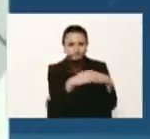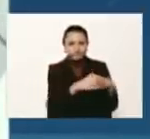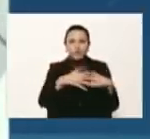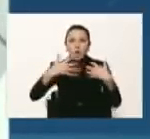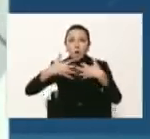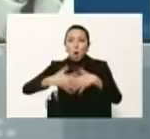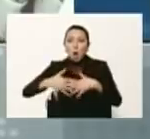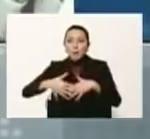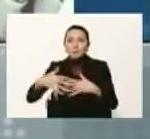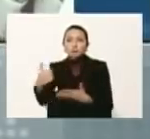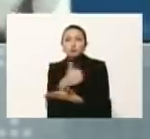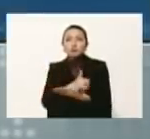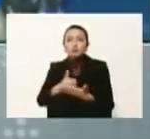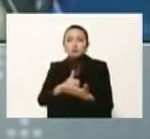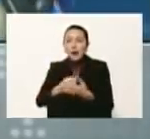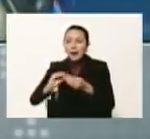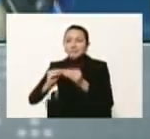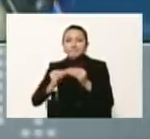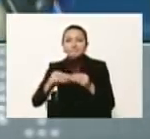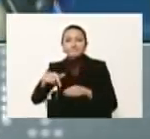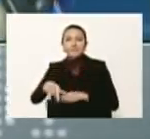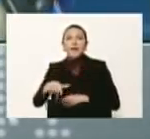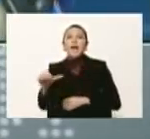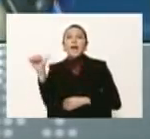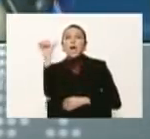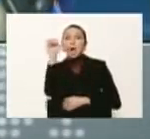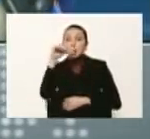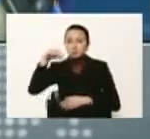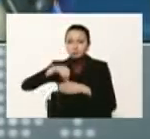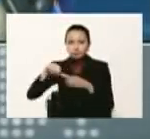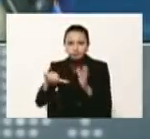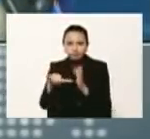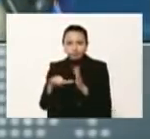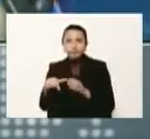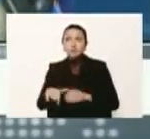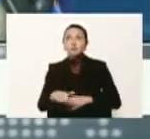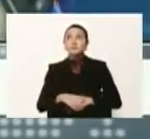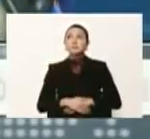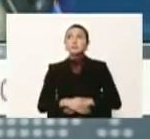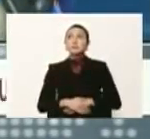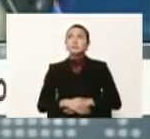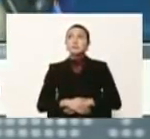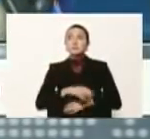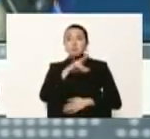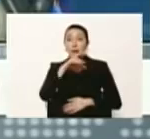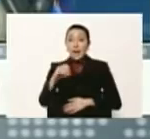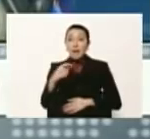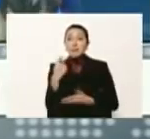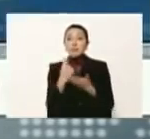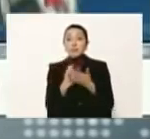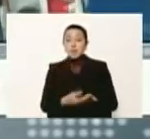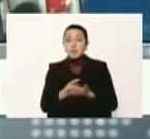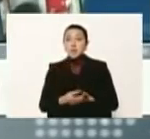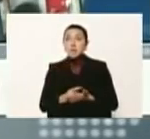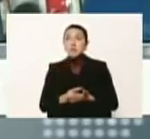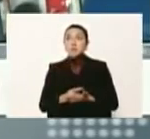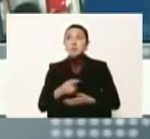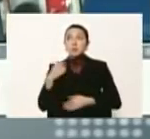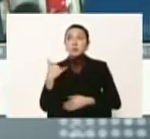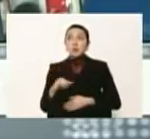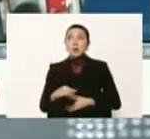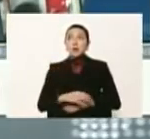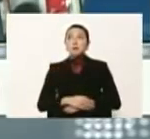laboratorio clandestino para la fabricación de droga. 20 kilos aproximadamente de pasta base, que la